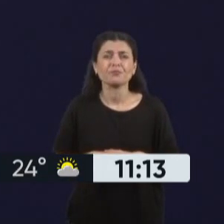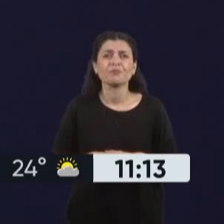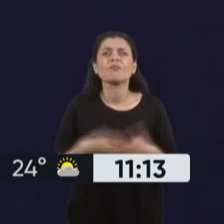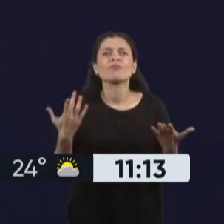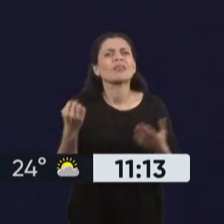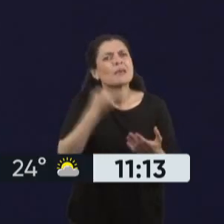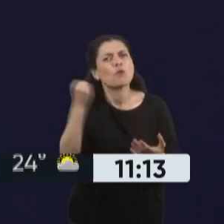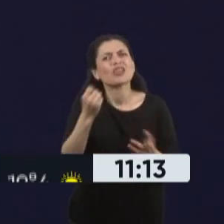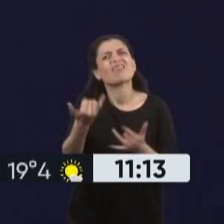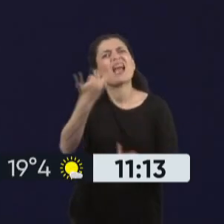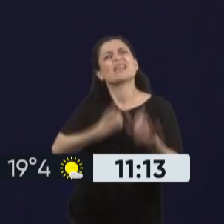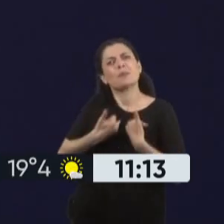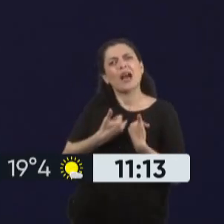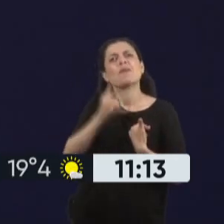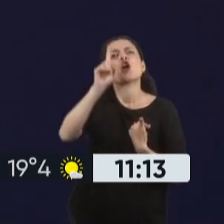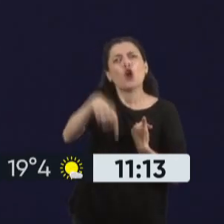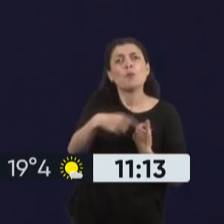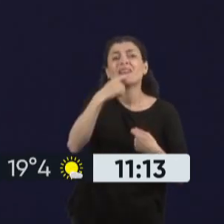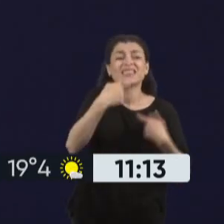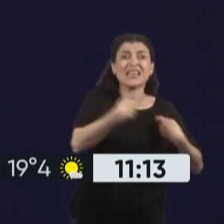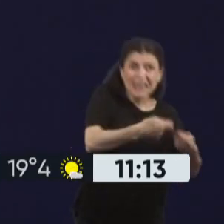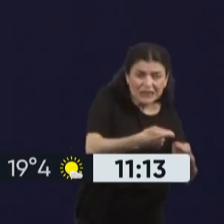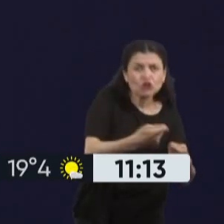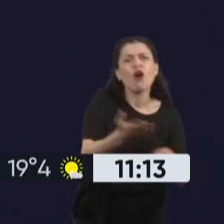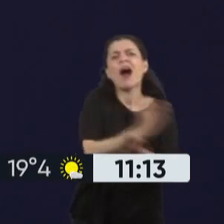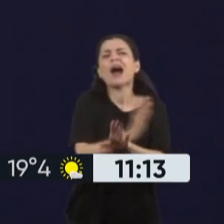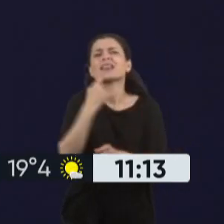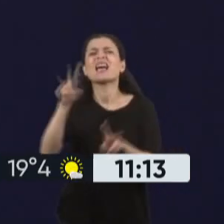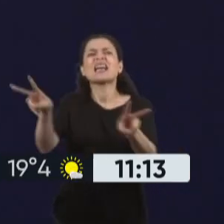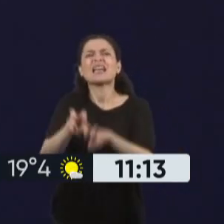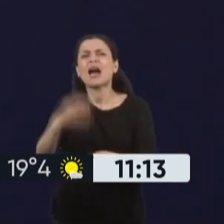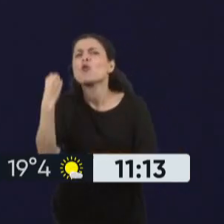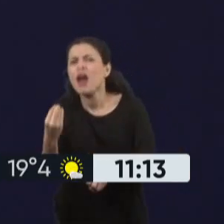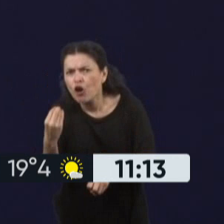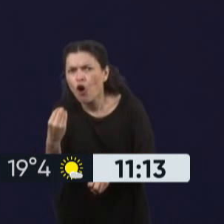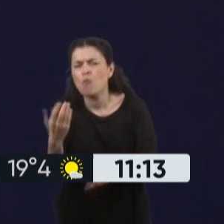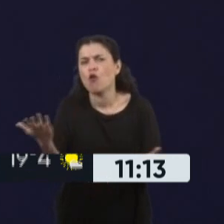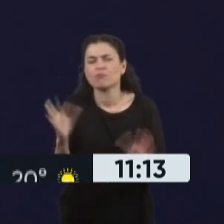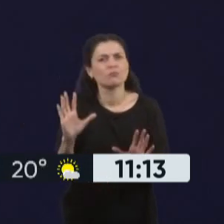para cubrir ese gasto. Y esa fue la intención, fue agradecer a este grupo de diputados que